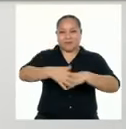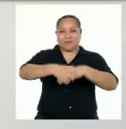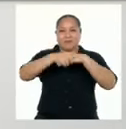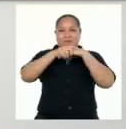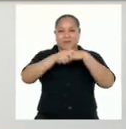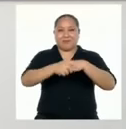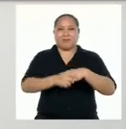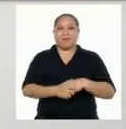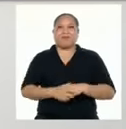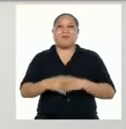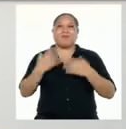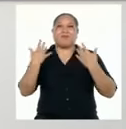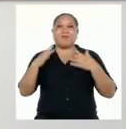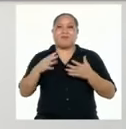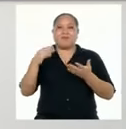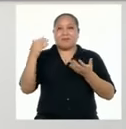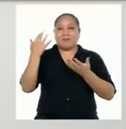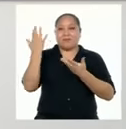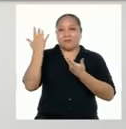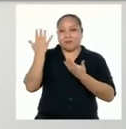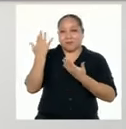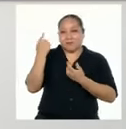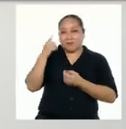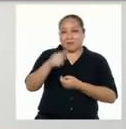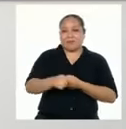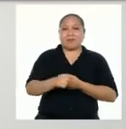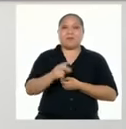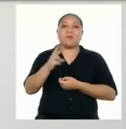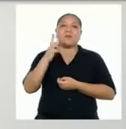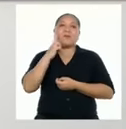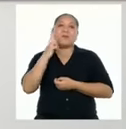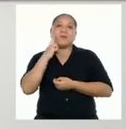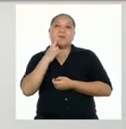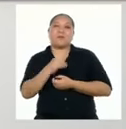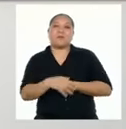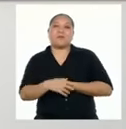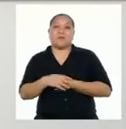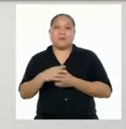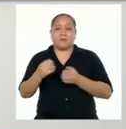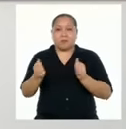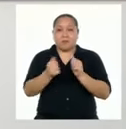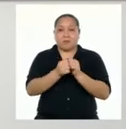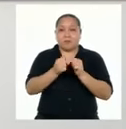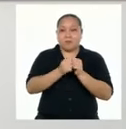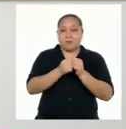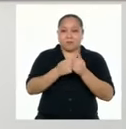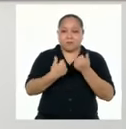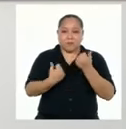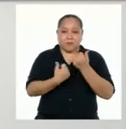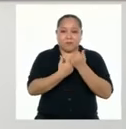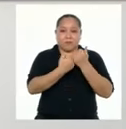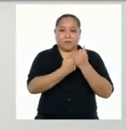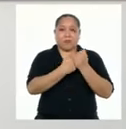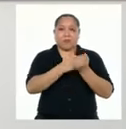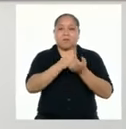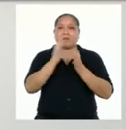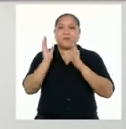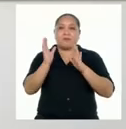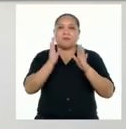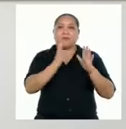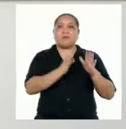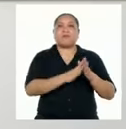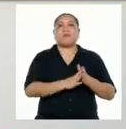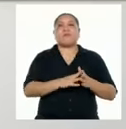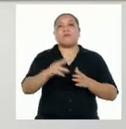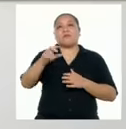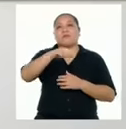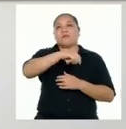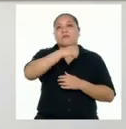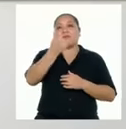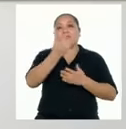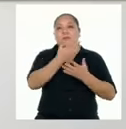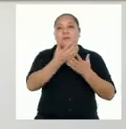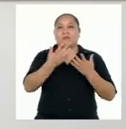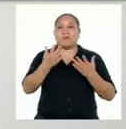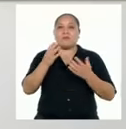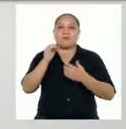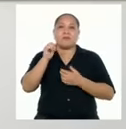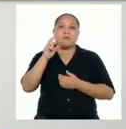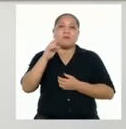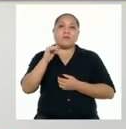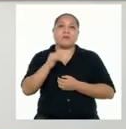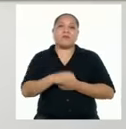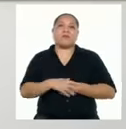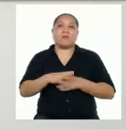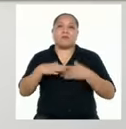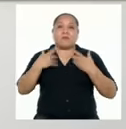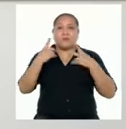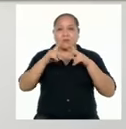¡Felicitaciones! Las y los espero el viernes con los apuntes y las producciones de las otras áreas para